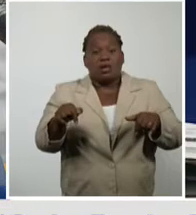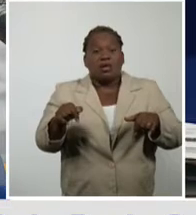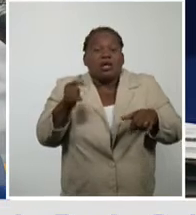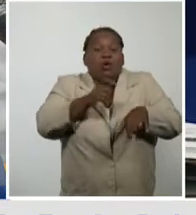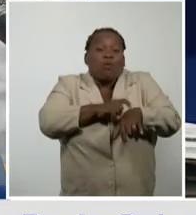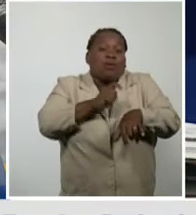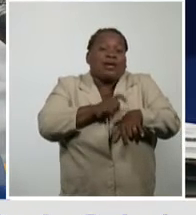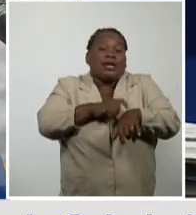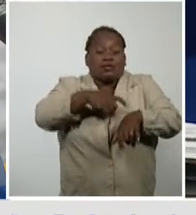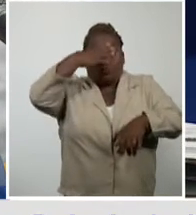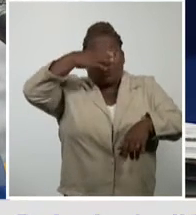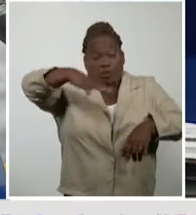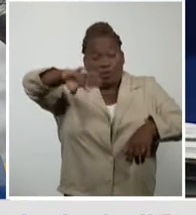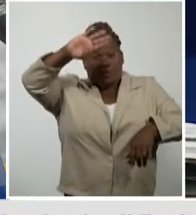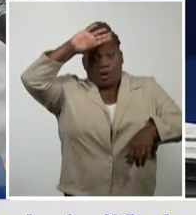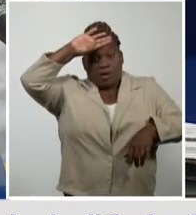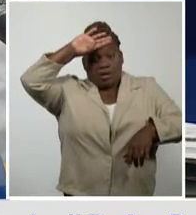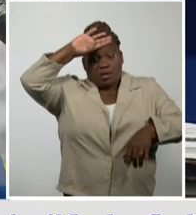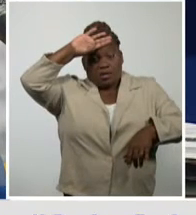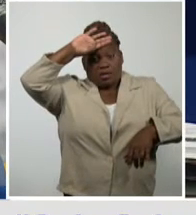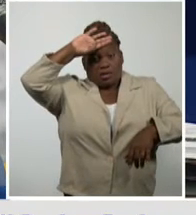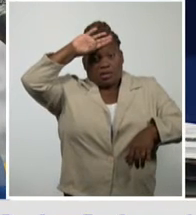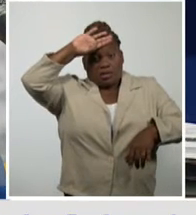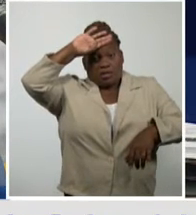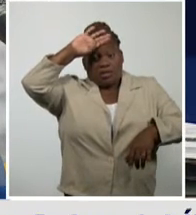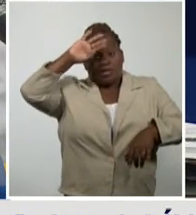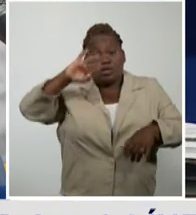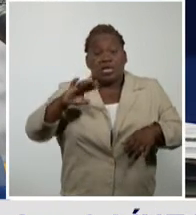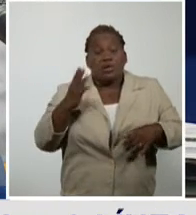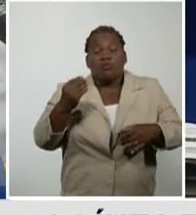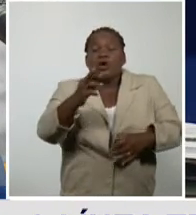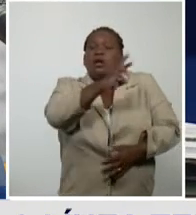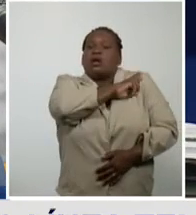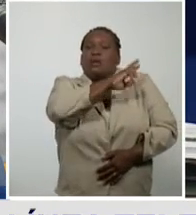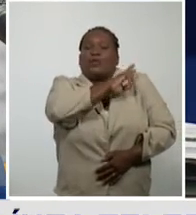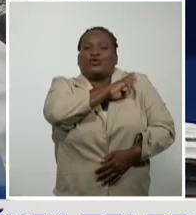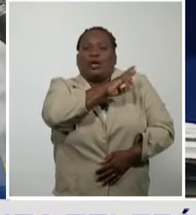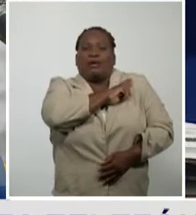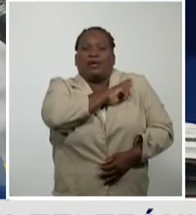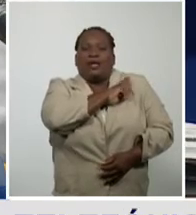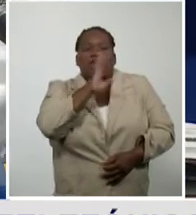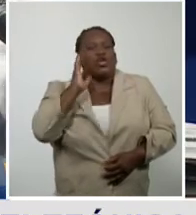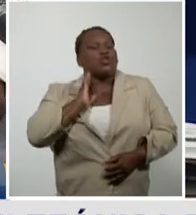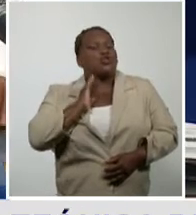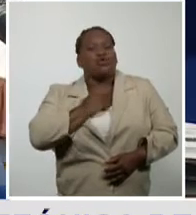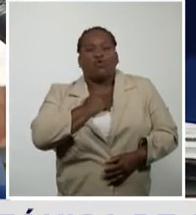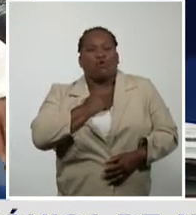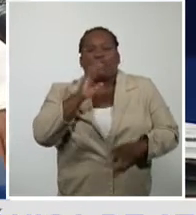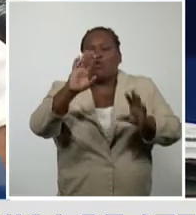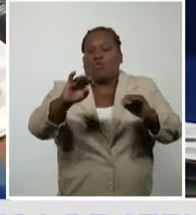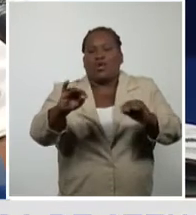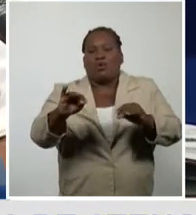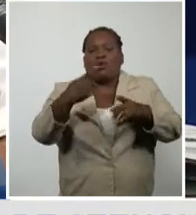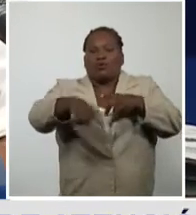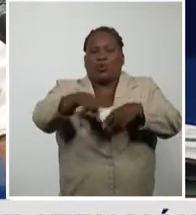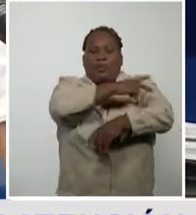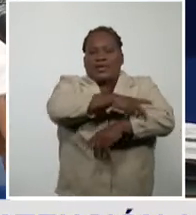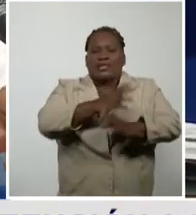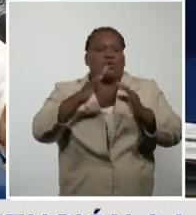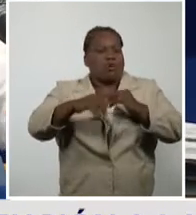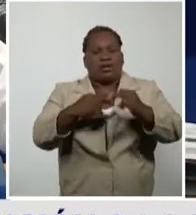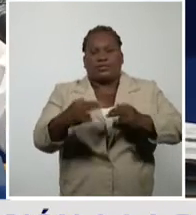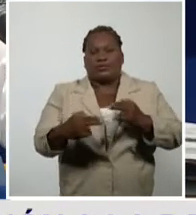y de una forma muy responsable, yo no digo que otros países no lo hayan hecho responsablemente, yo digo